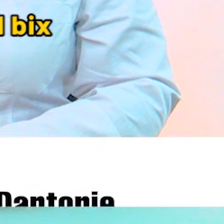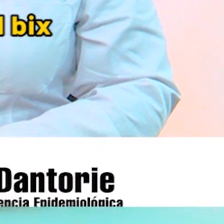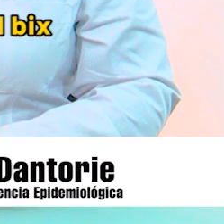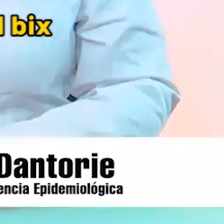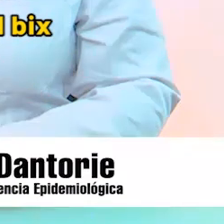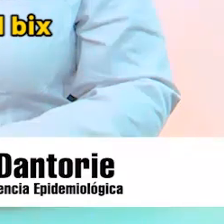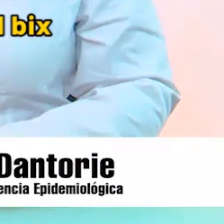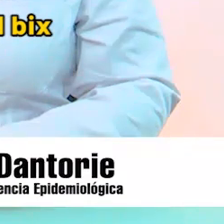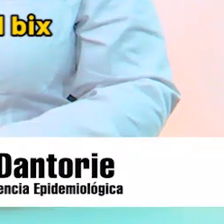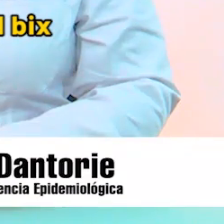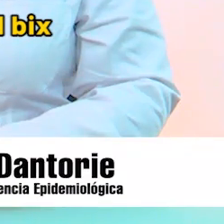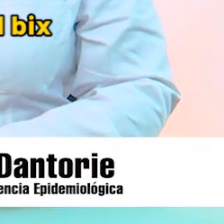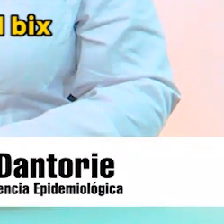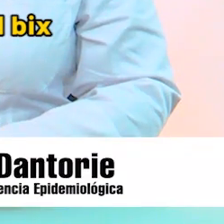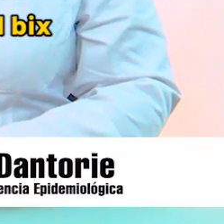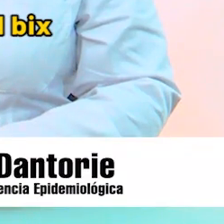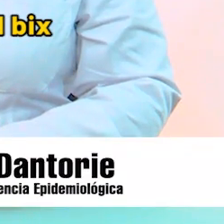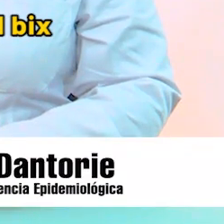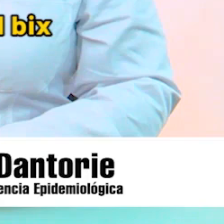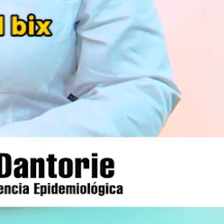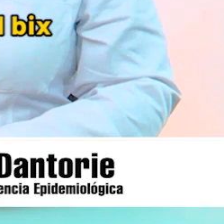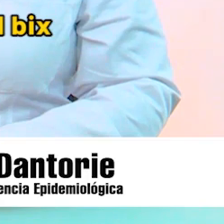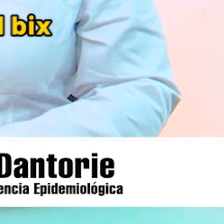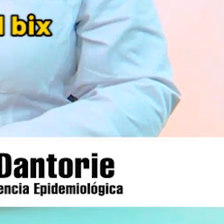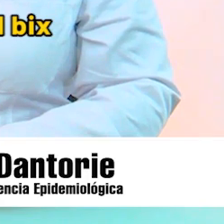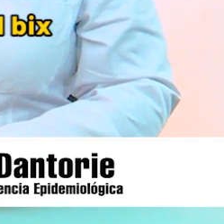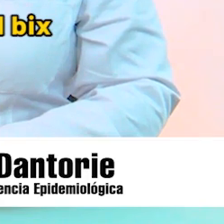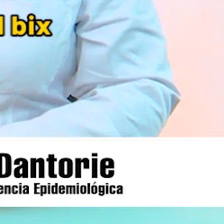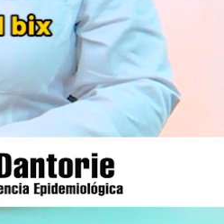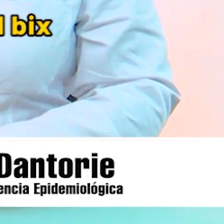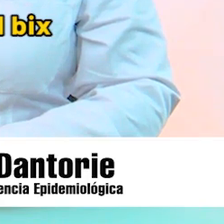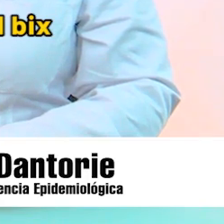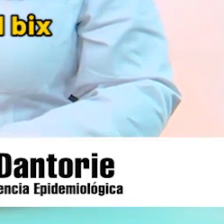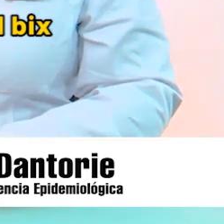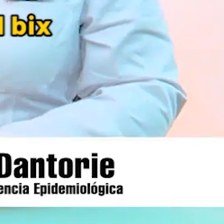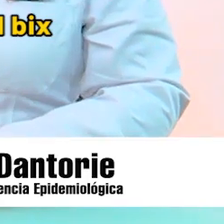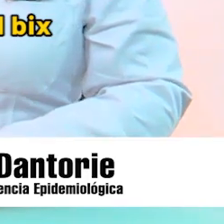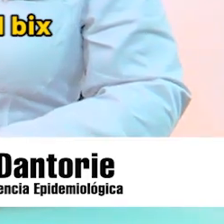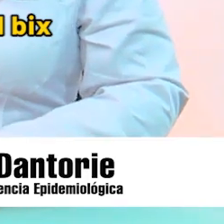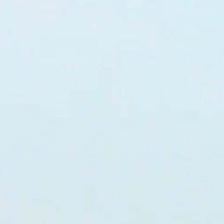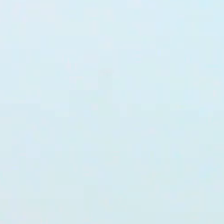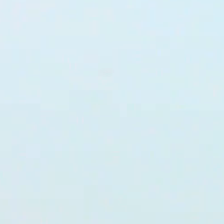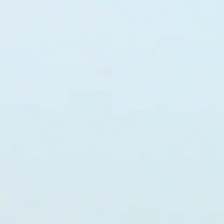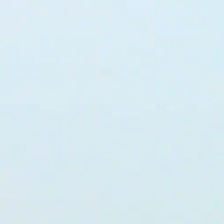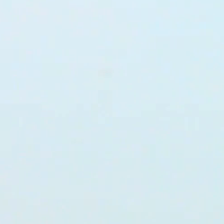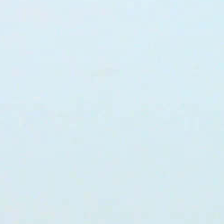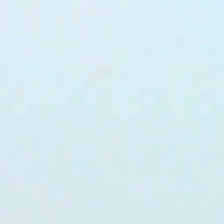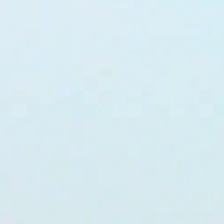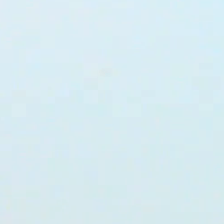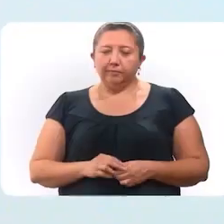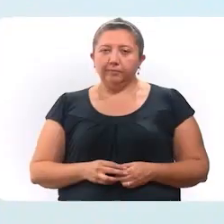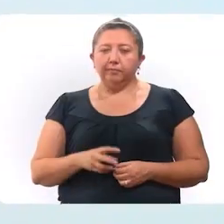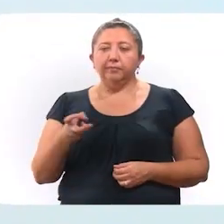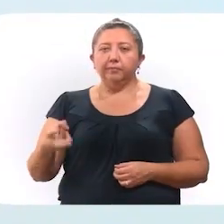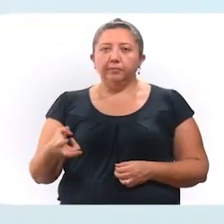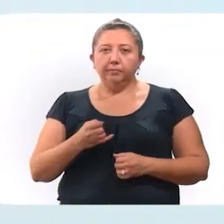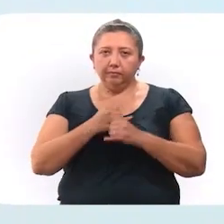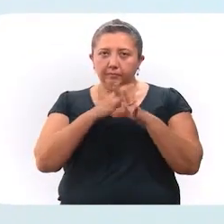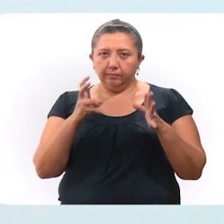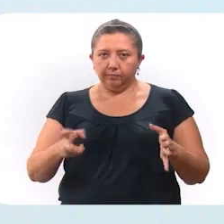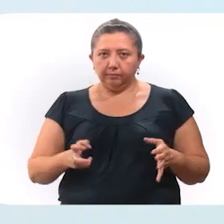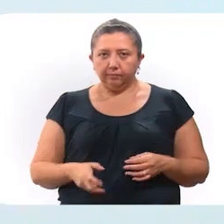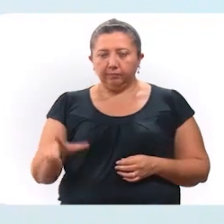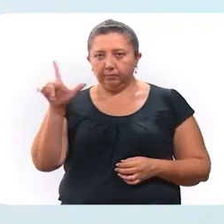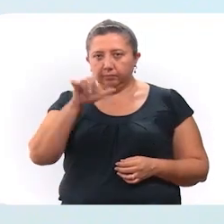Buenas tardes. Nos permitimos dar el informe diario relacionado con el COVID-19. Adelante, licenciada. Gracias, doctora. Este es el parte